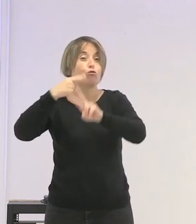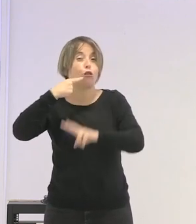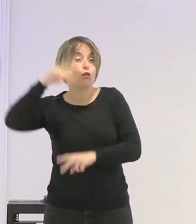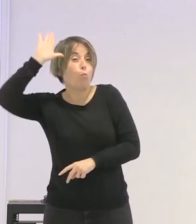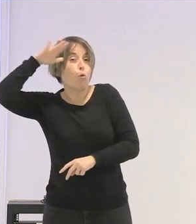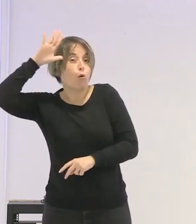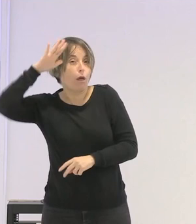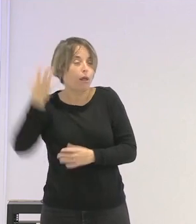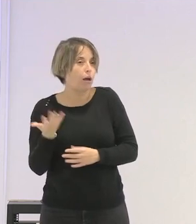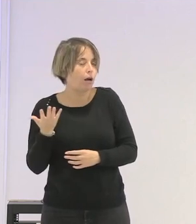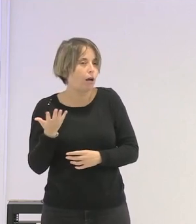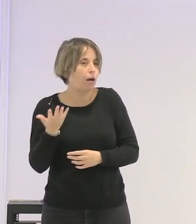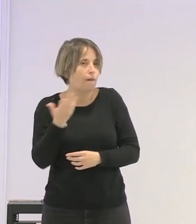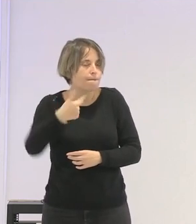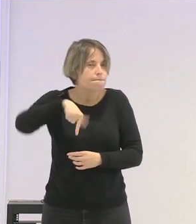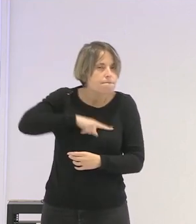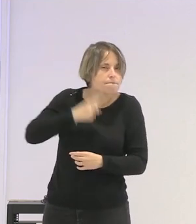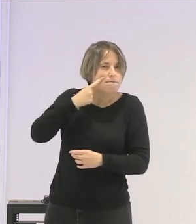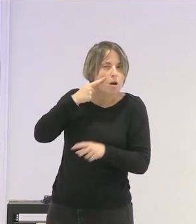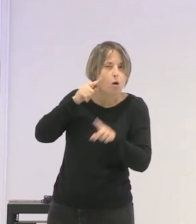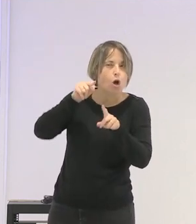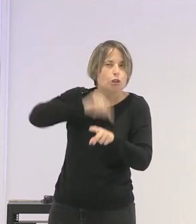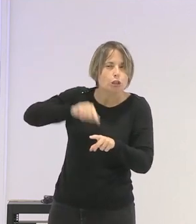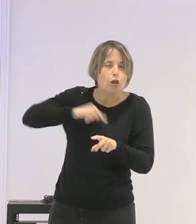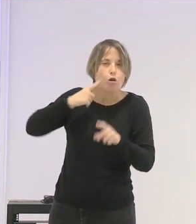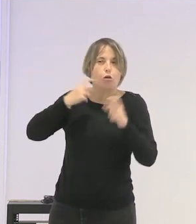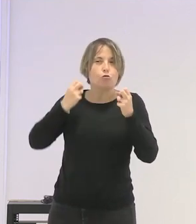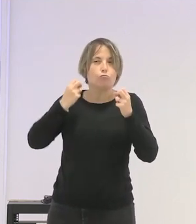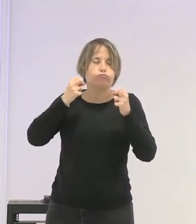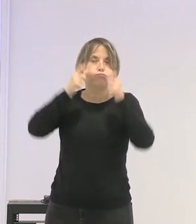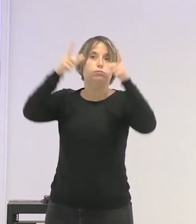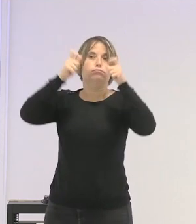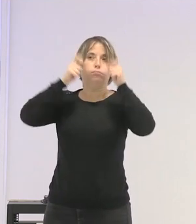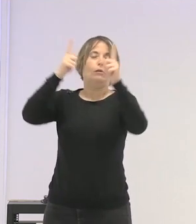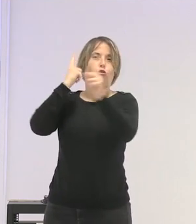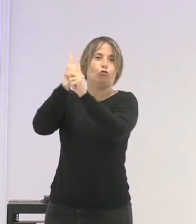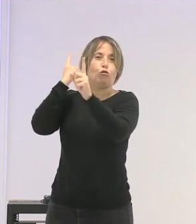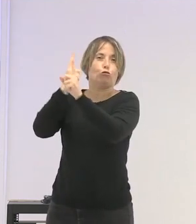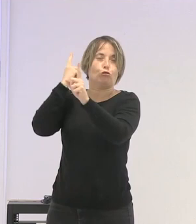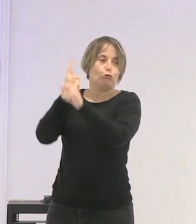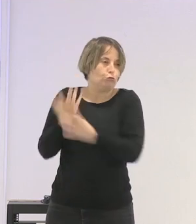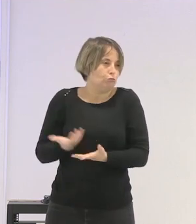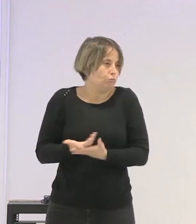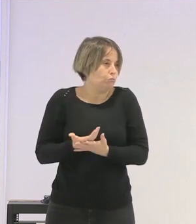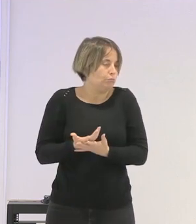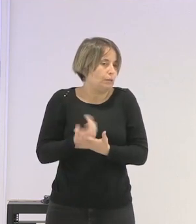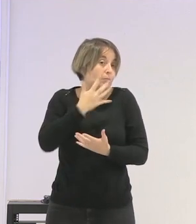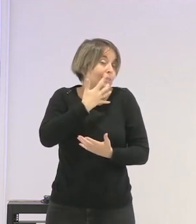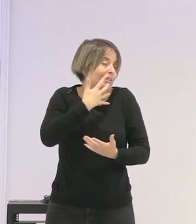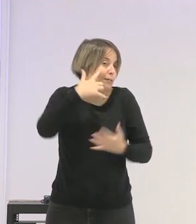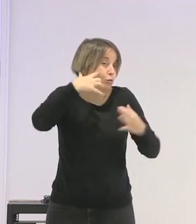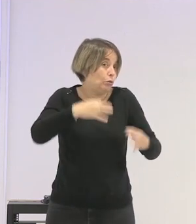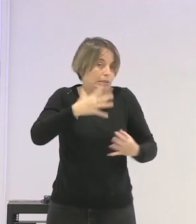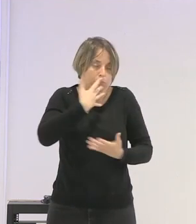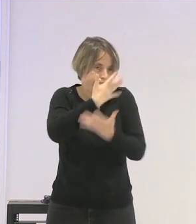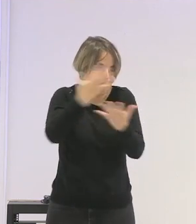y, ¿no? Y todo el rato es como una sensación de que hay que reaccionar. Pongo un ejemplo muy, muy sencillo, pero bueno, en